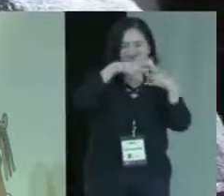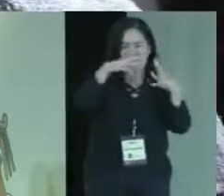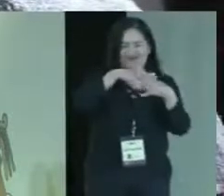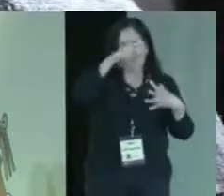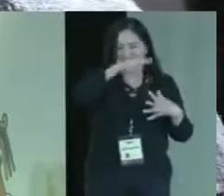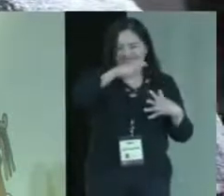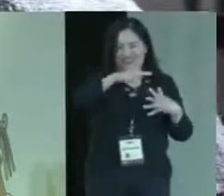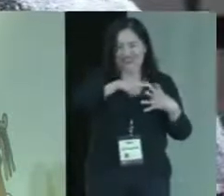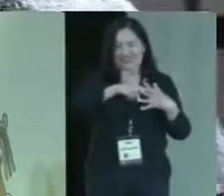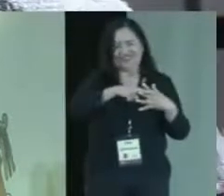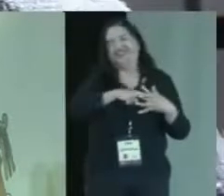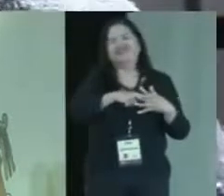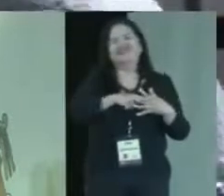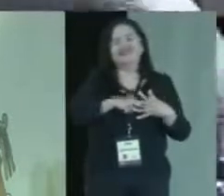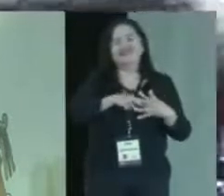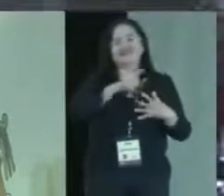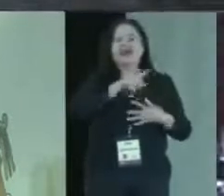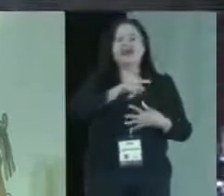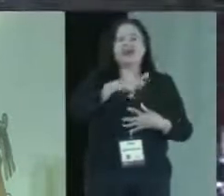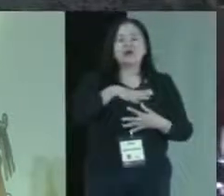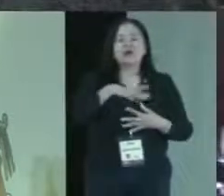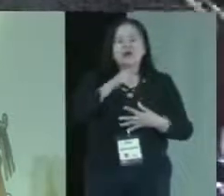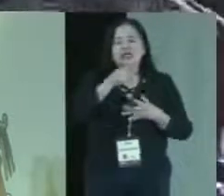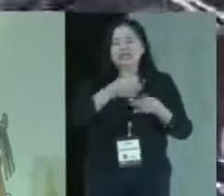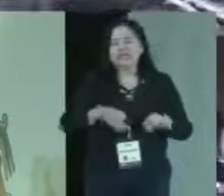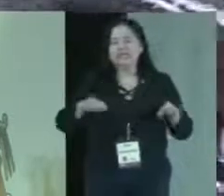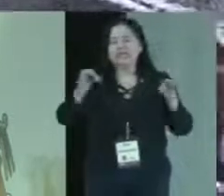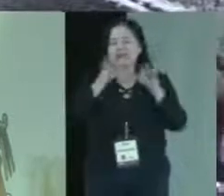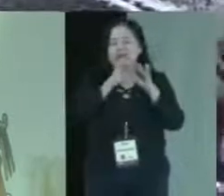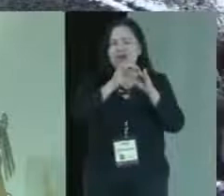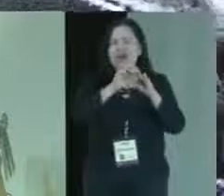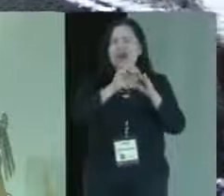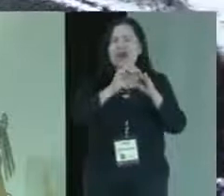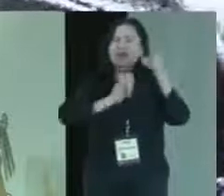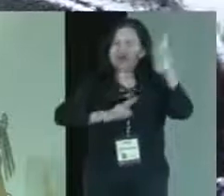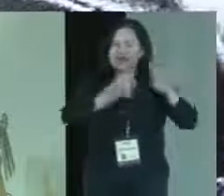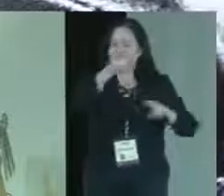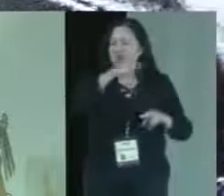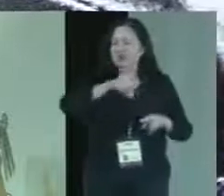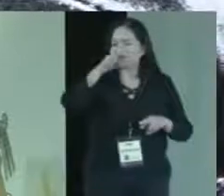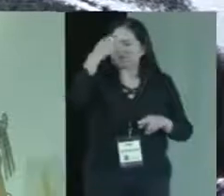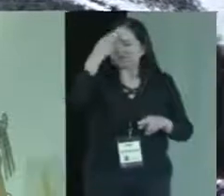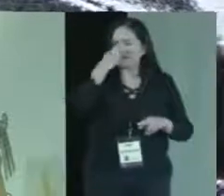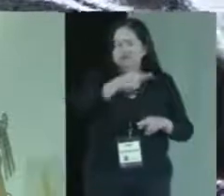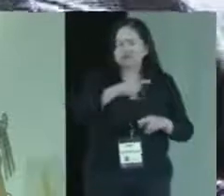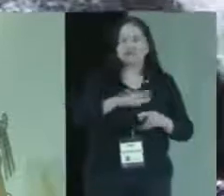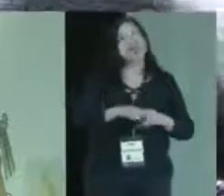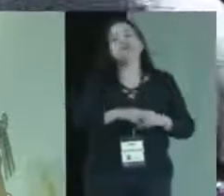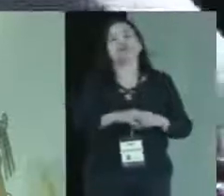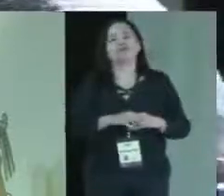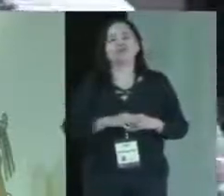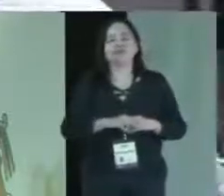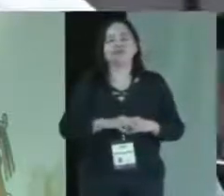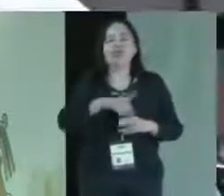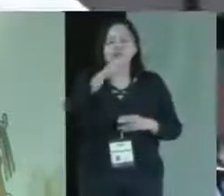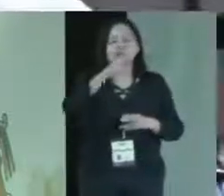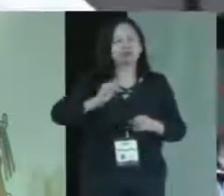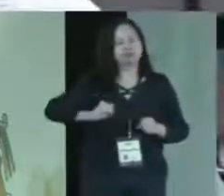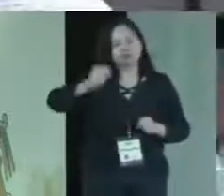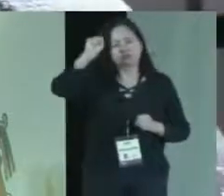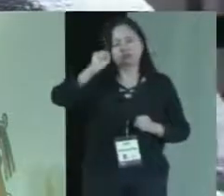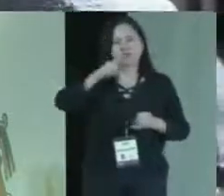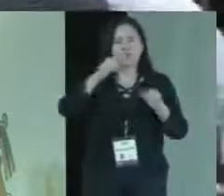son indispensables para comprender el proceso revolucionario, su vinculación con el magonismo, con el anarcosindicalismo,